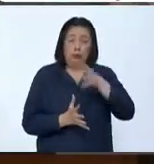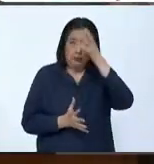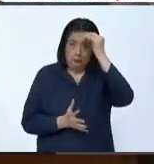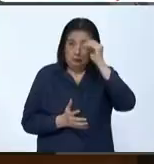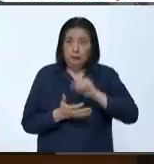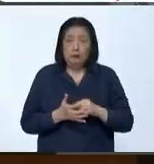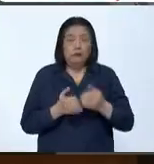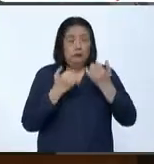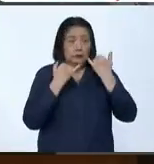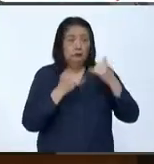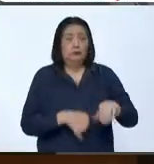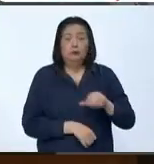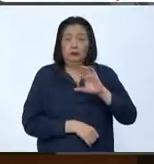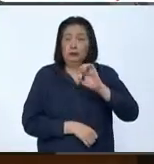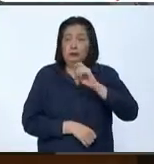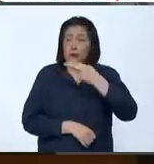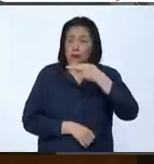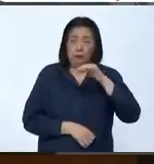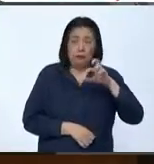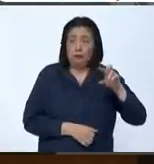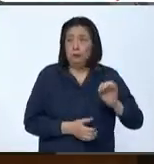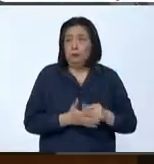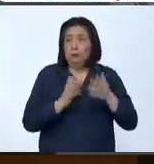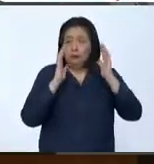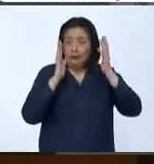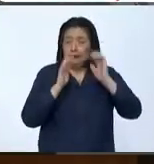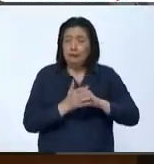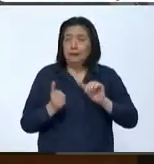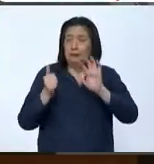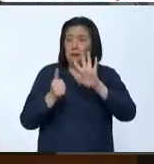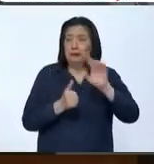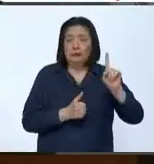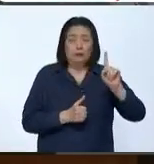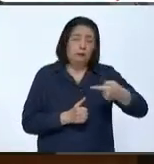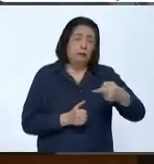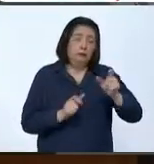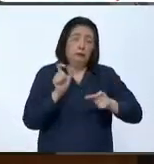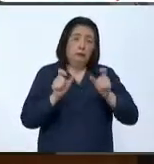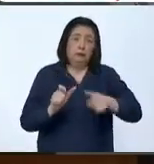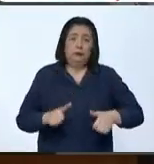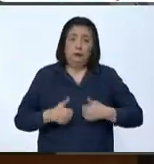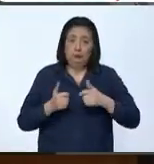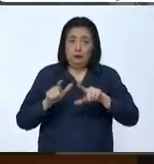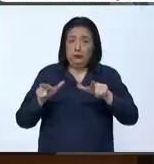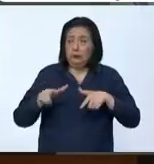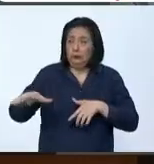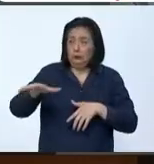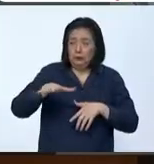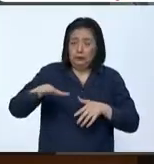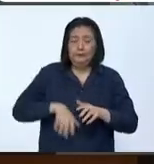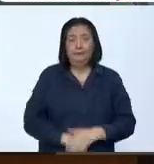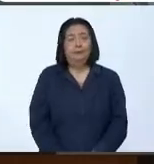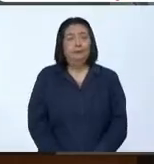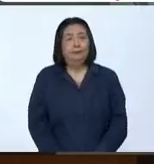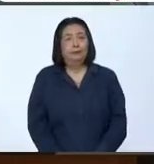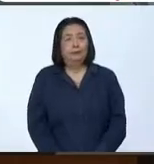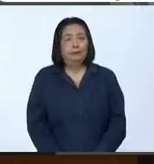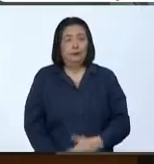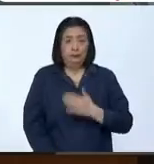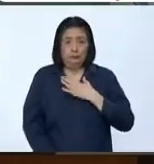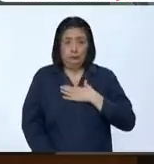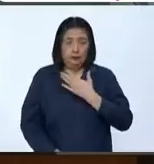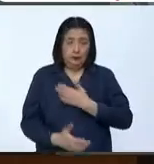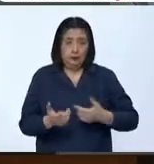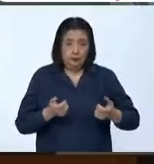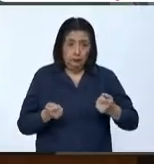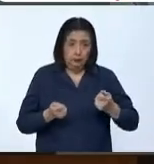shipibo conibo para que atiendan a unos 61.000 pobladores de la zona en mi